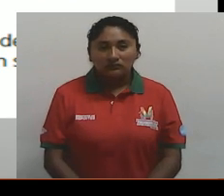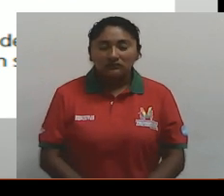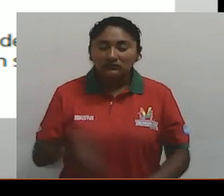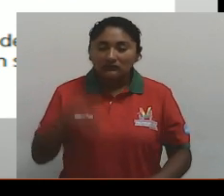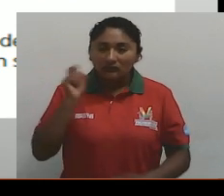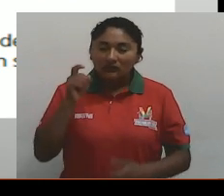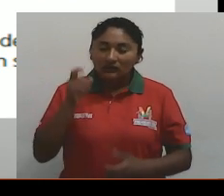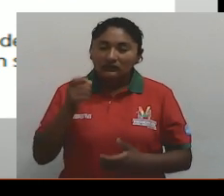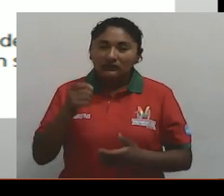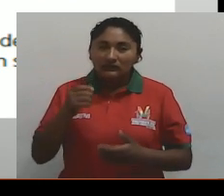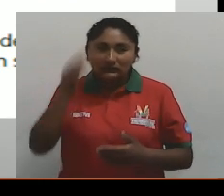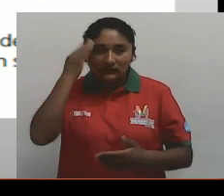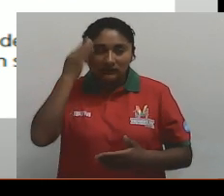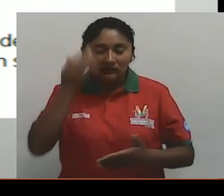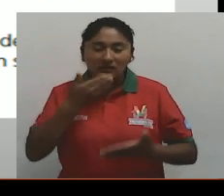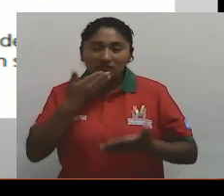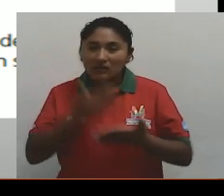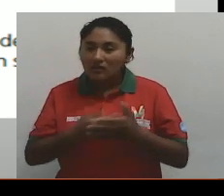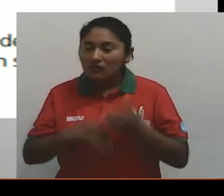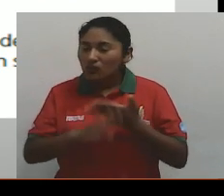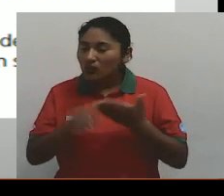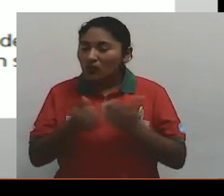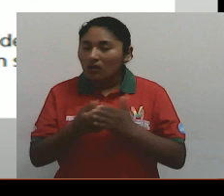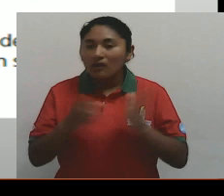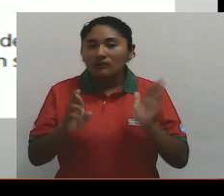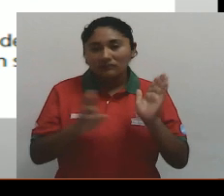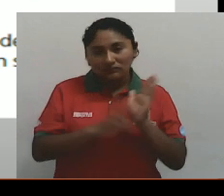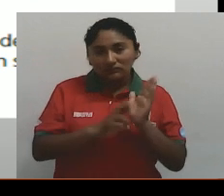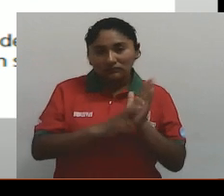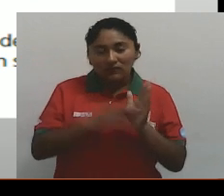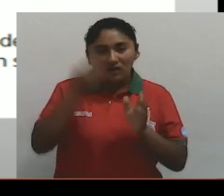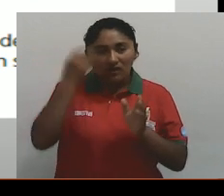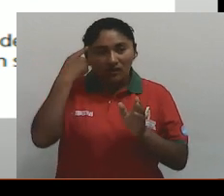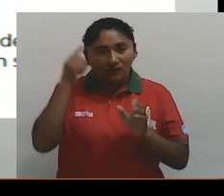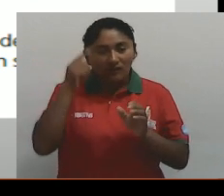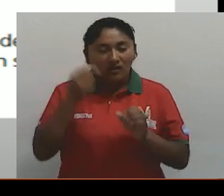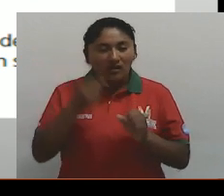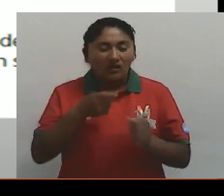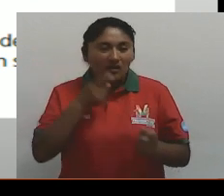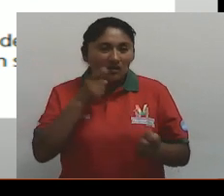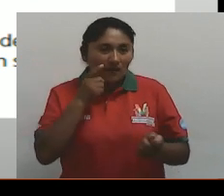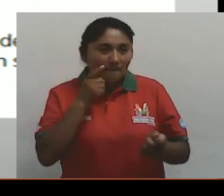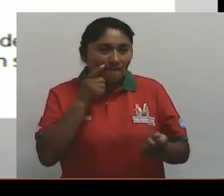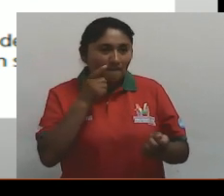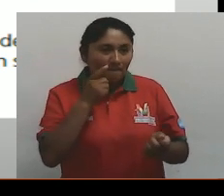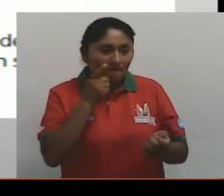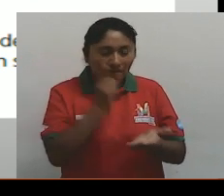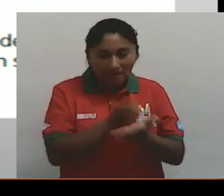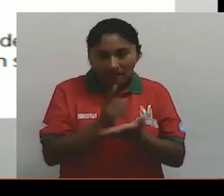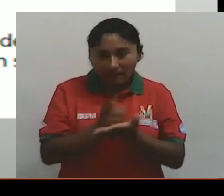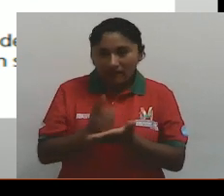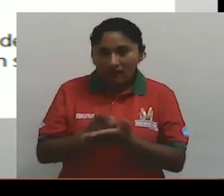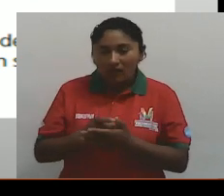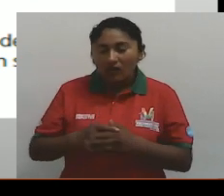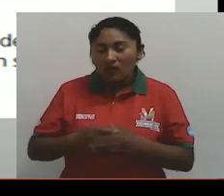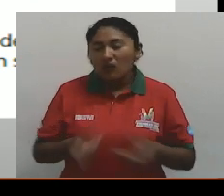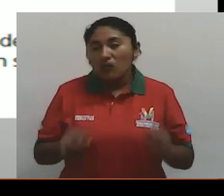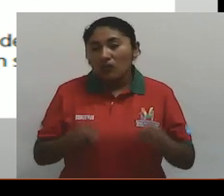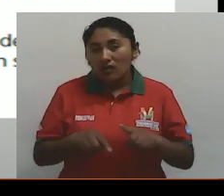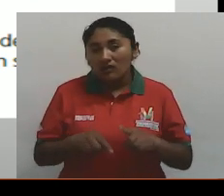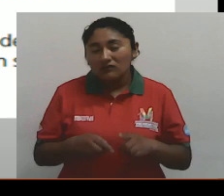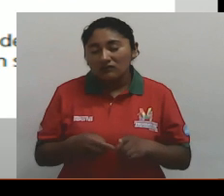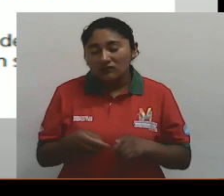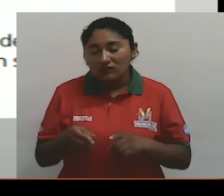castigar la injusticia y amonestar la mala conducta, promoviendo el juego, en especial el juego limpio, lo cual es permitir que brillen